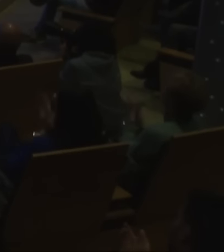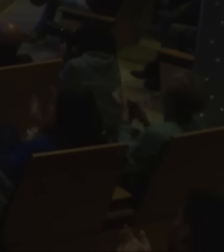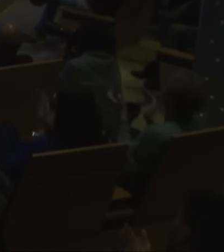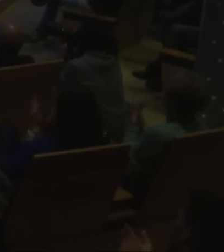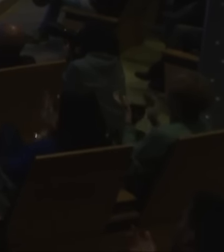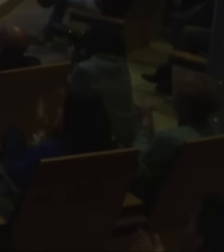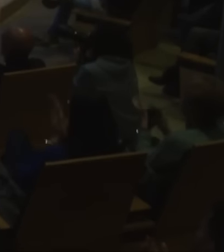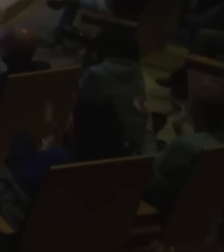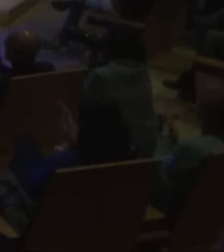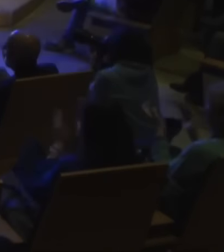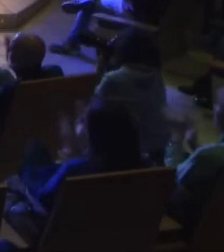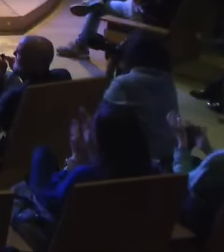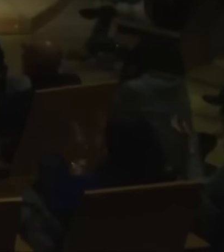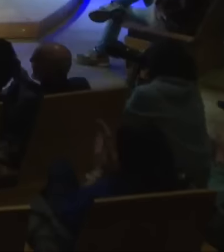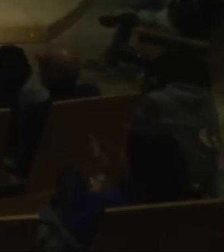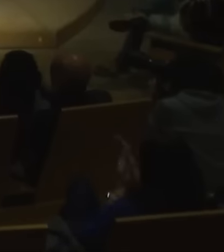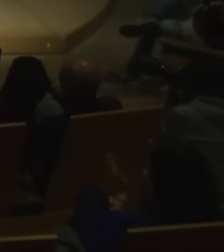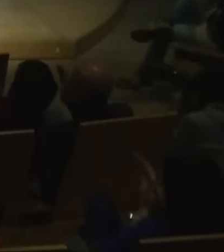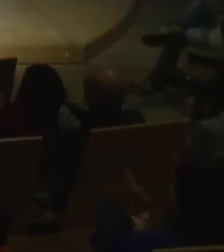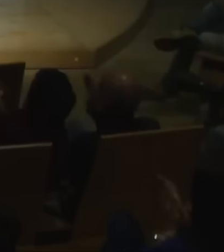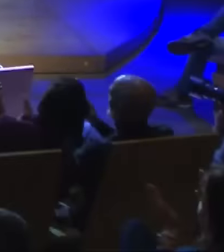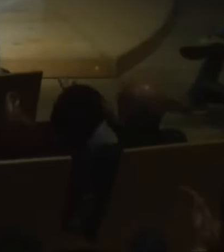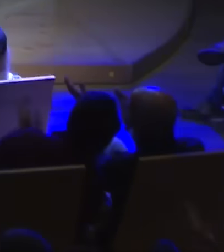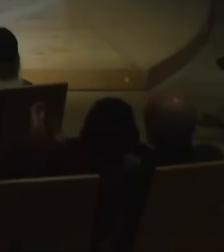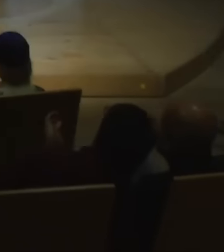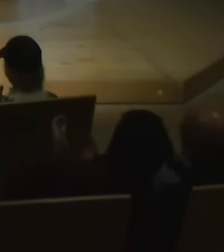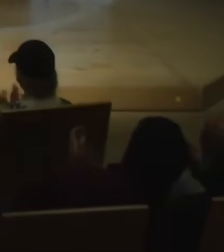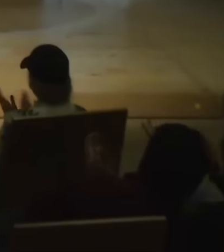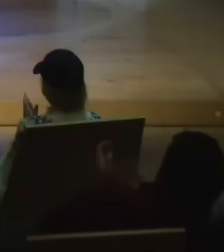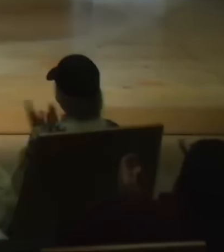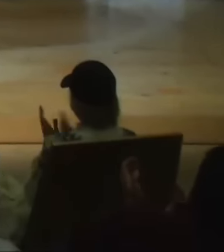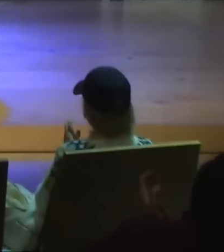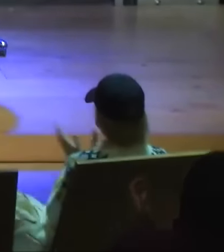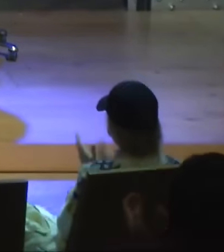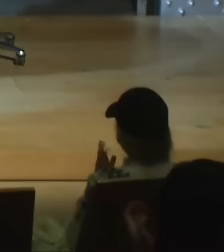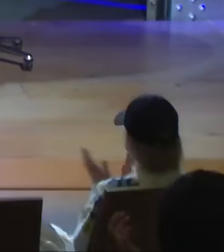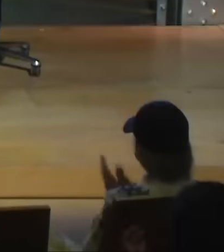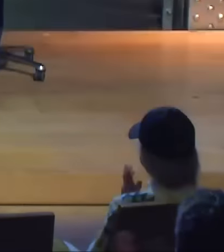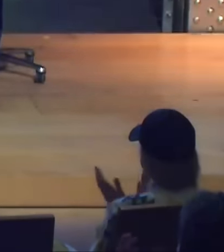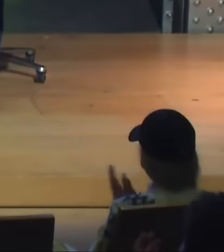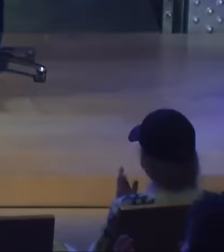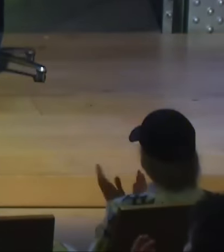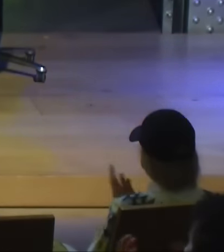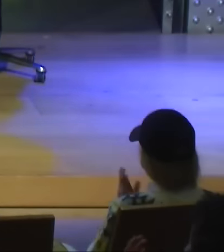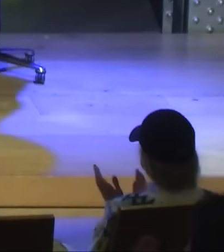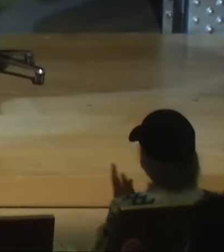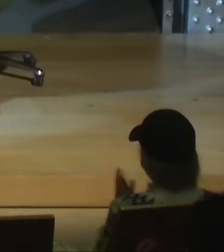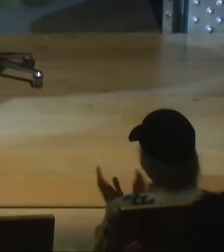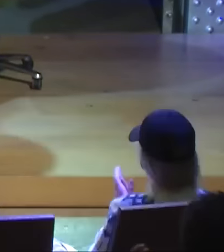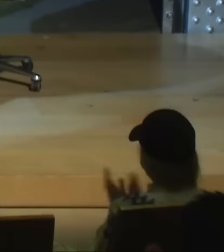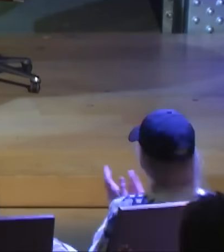Cancel! ¡Y aunque parezca increíble, está Juan Gómez Jurado! ¡Y Arturo